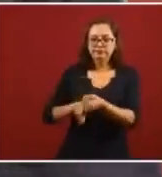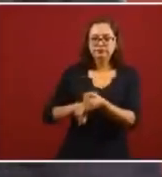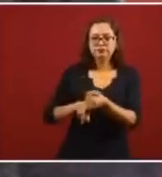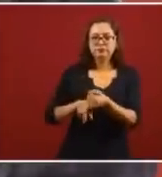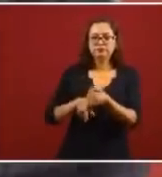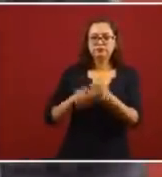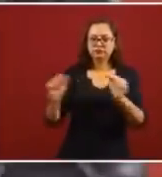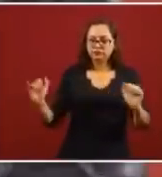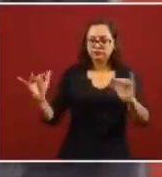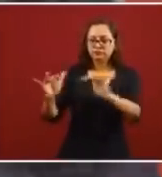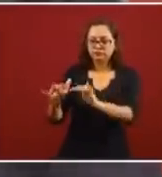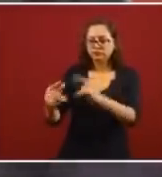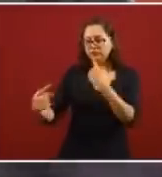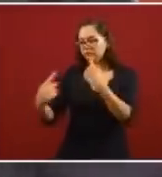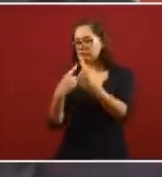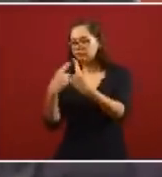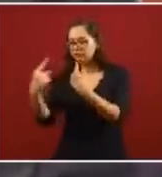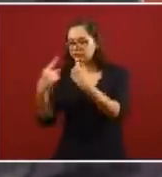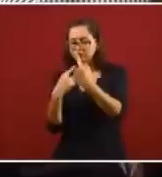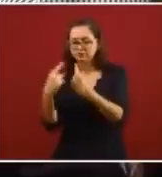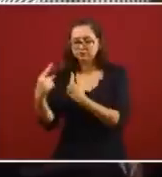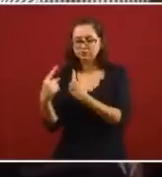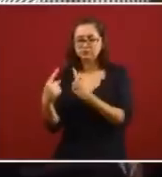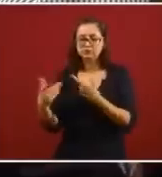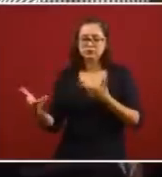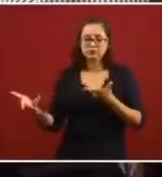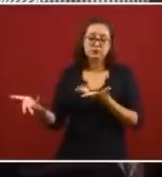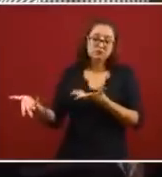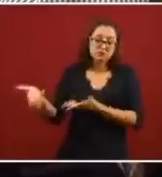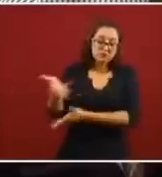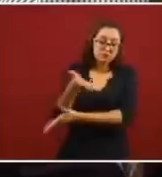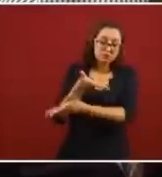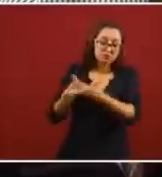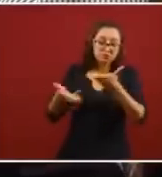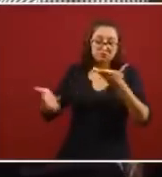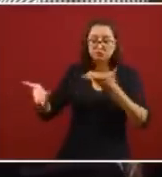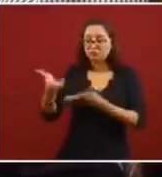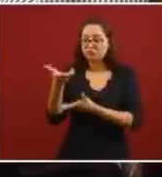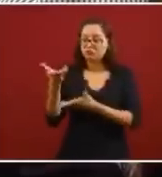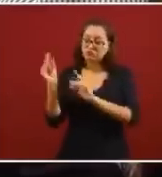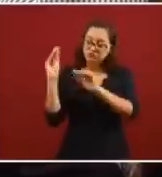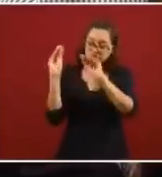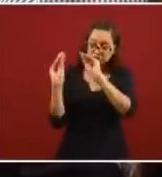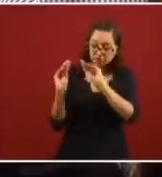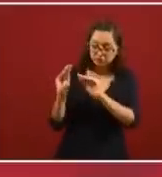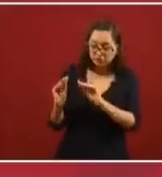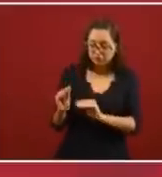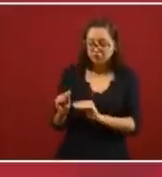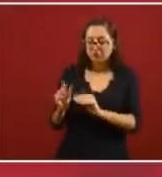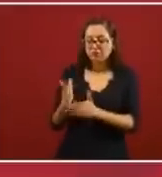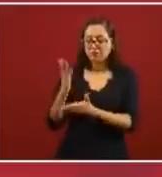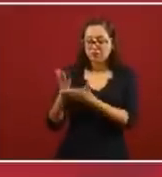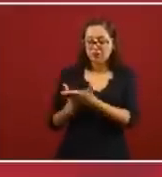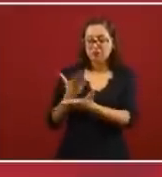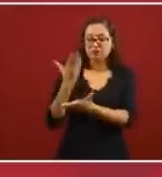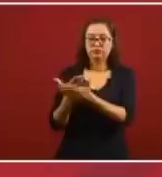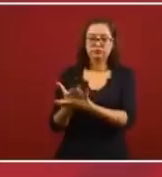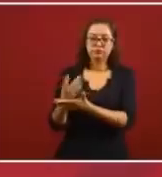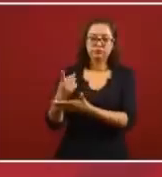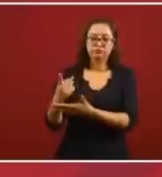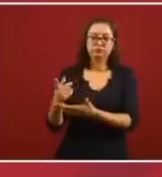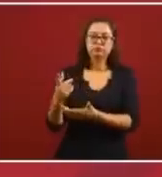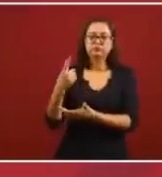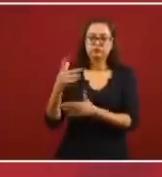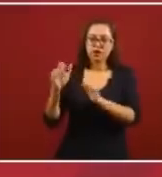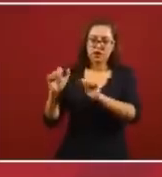se reúnen para hacer un planteamiento en la asamblea en la que participo,